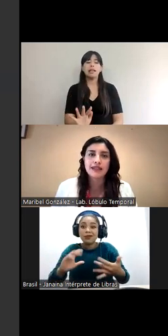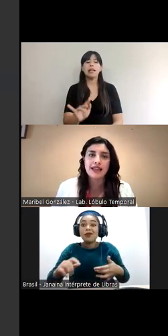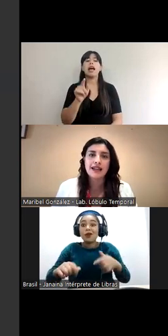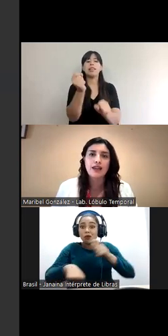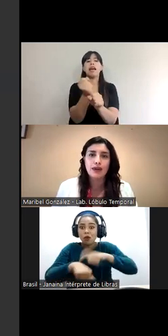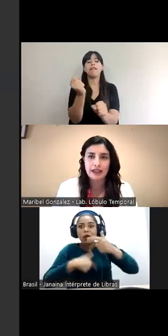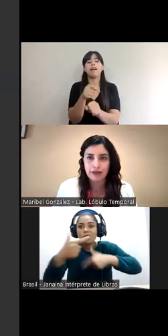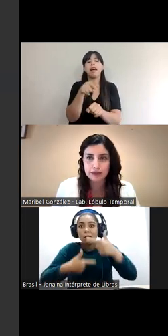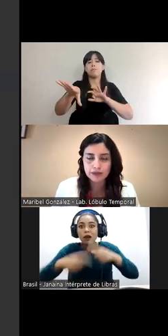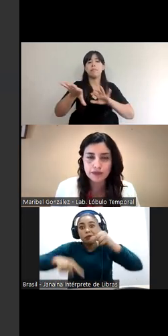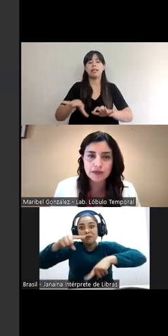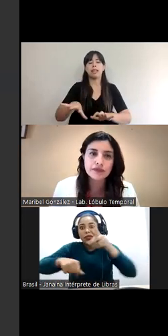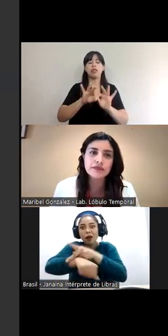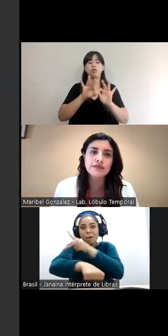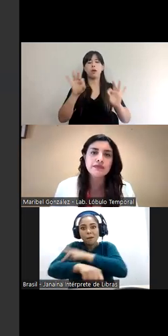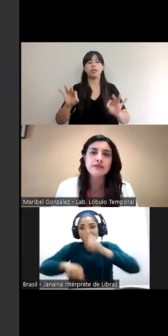de material educativo.